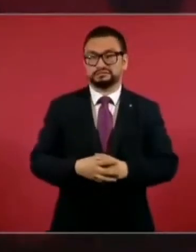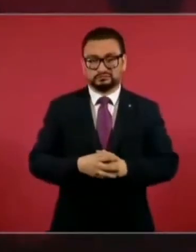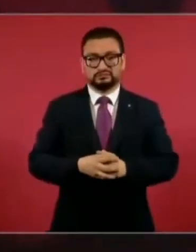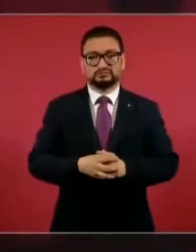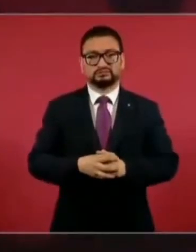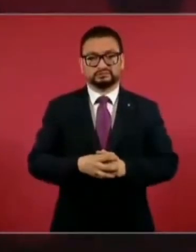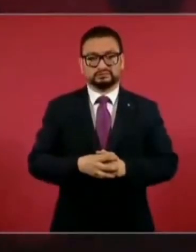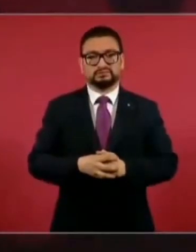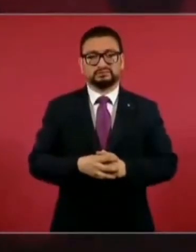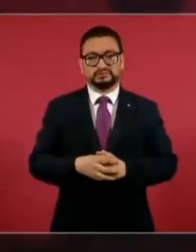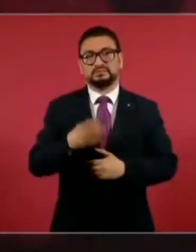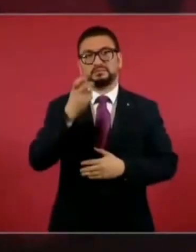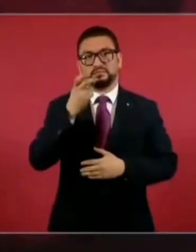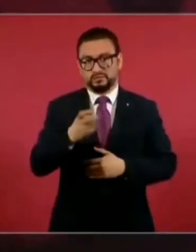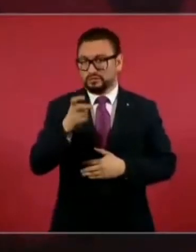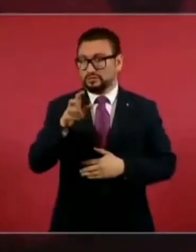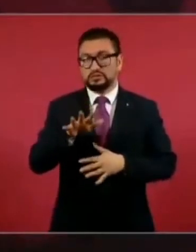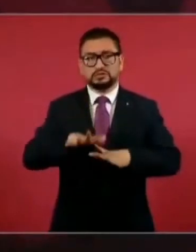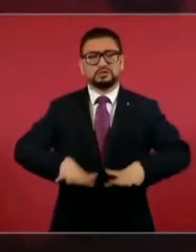Entonces, en el pueblo